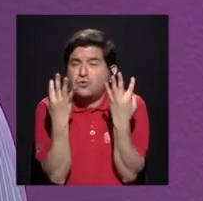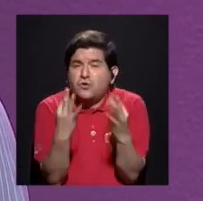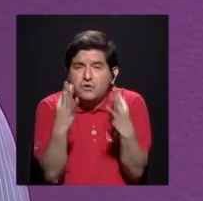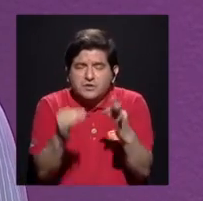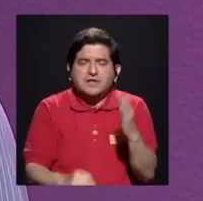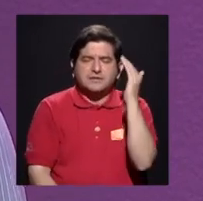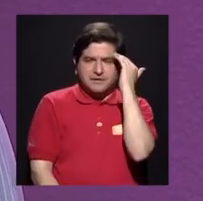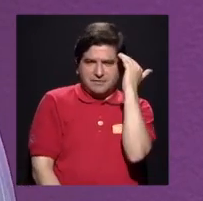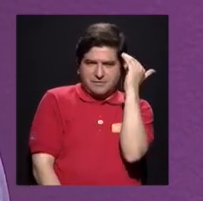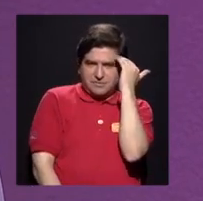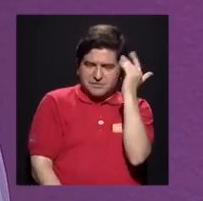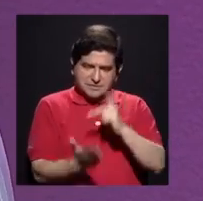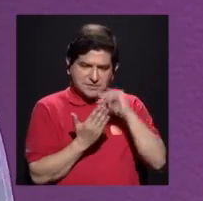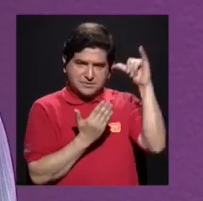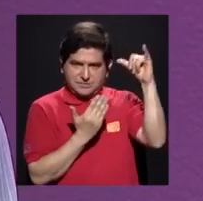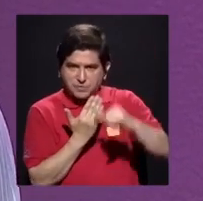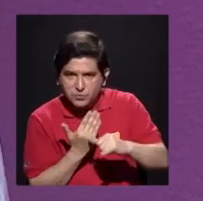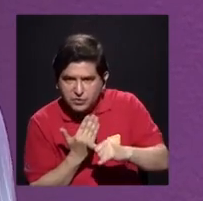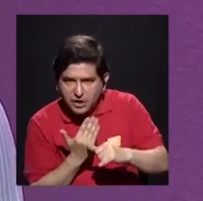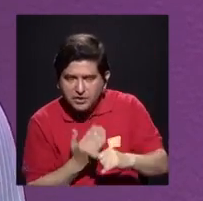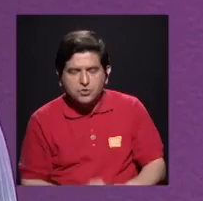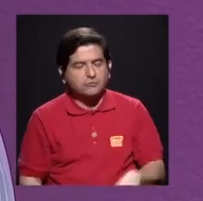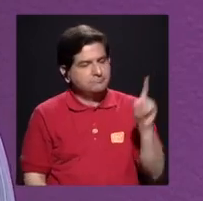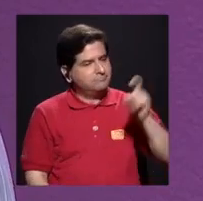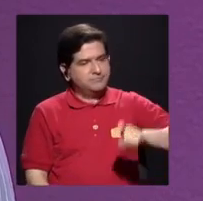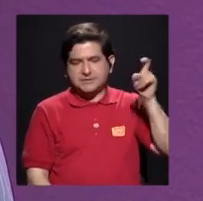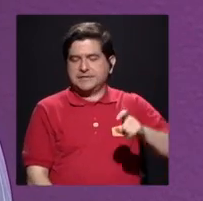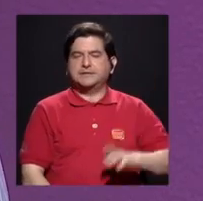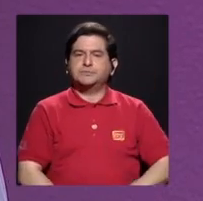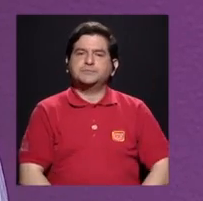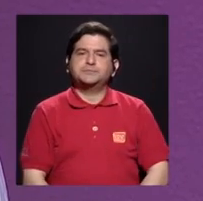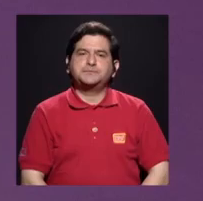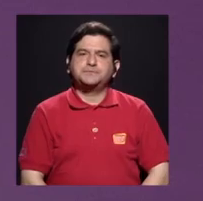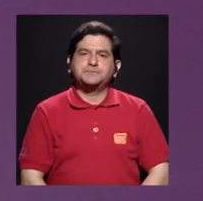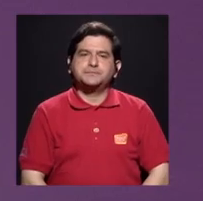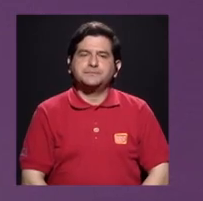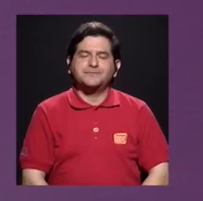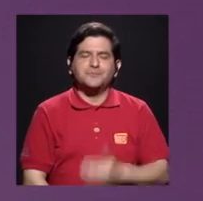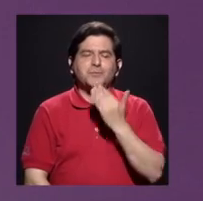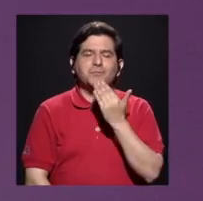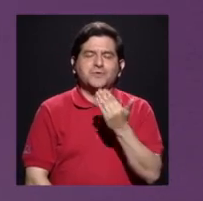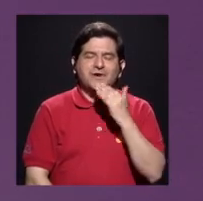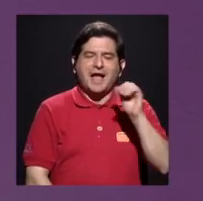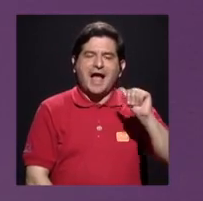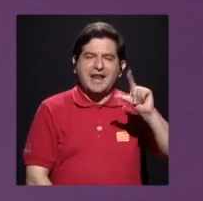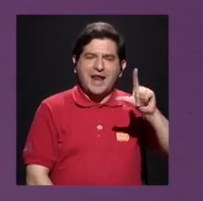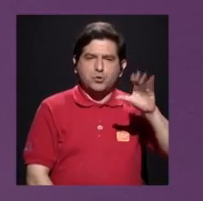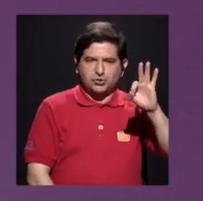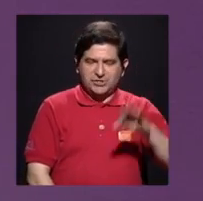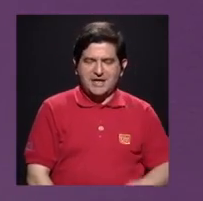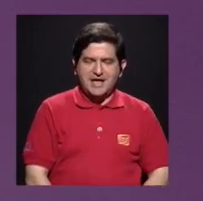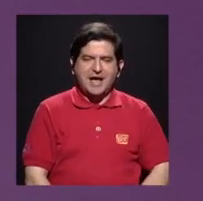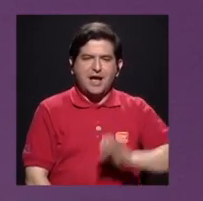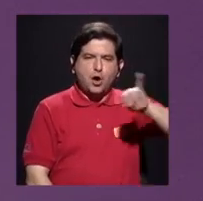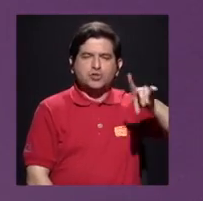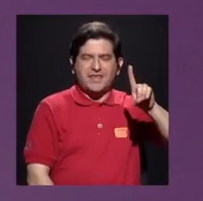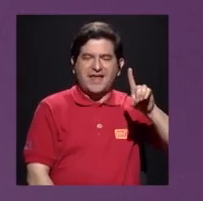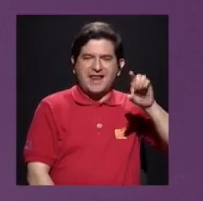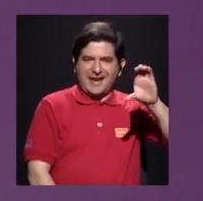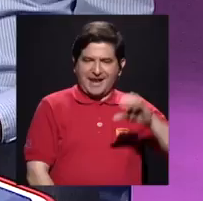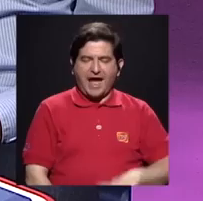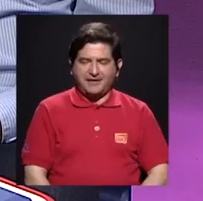para crear conciencia de este proyecto es indispensable es indispensable muchas gracias a andalucía muchas gracias a socio daniel